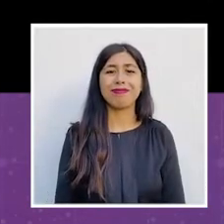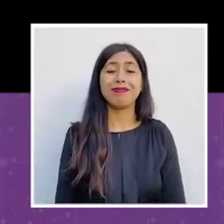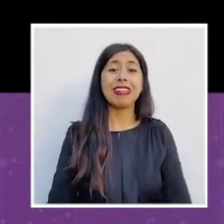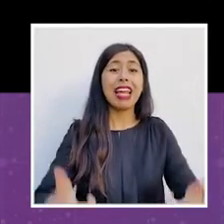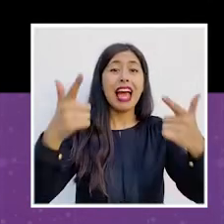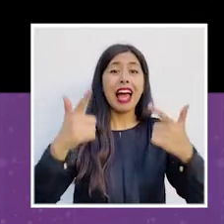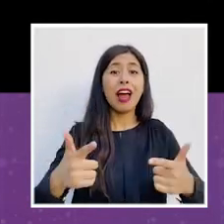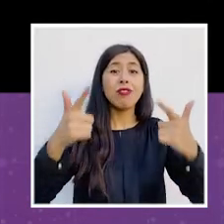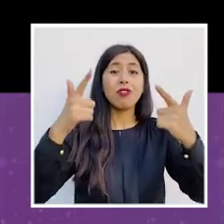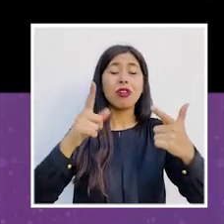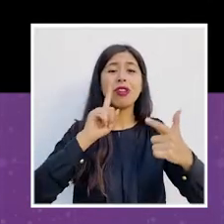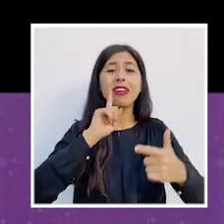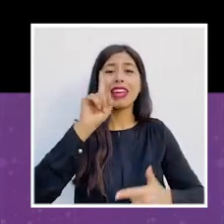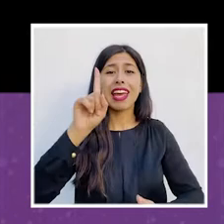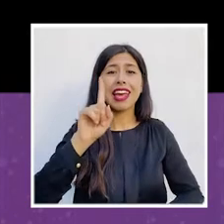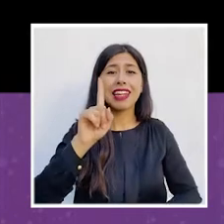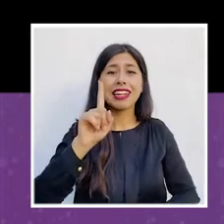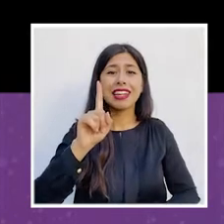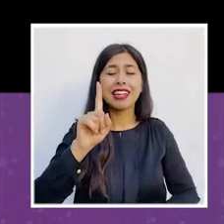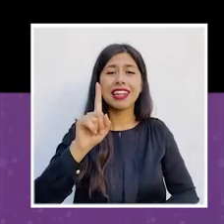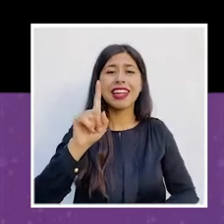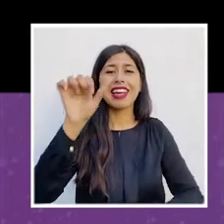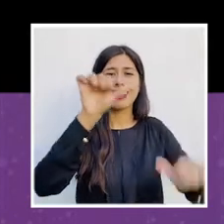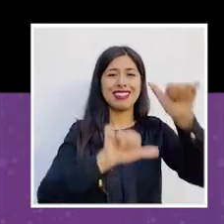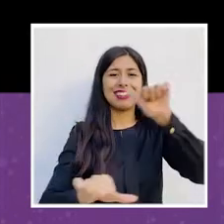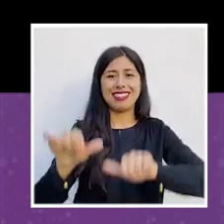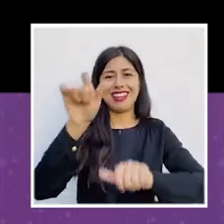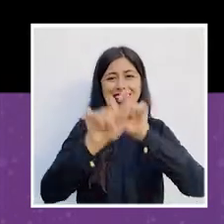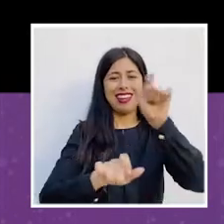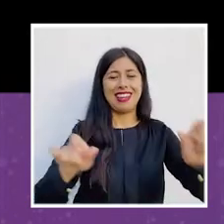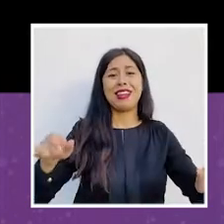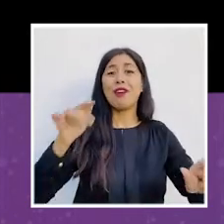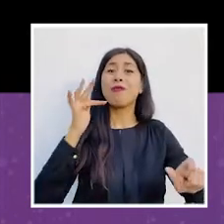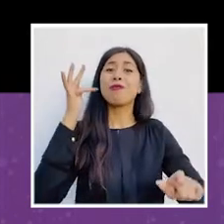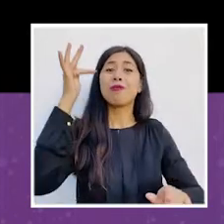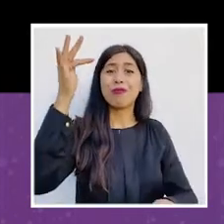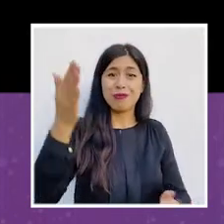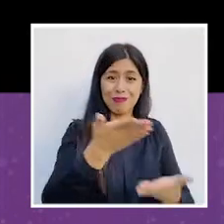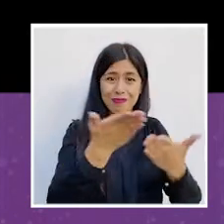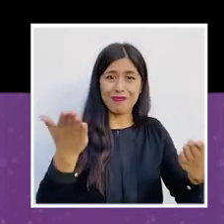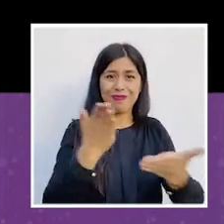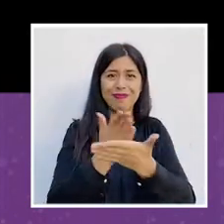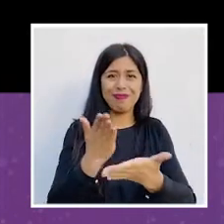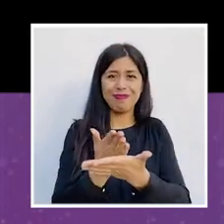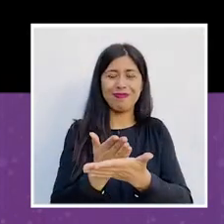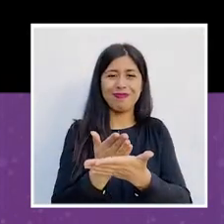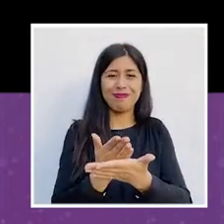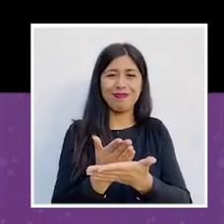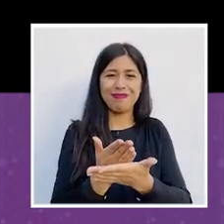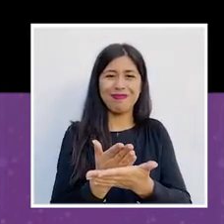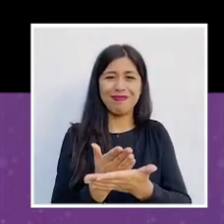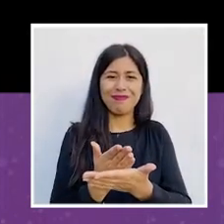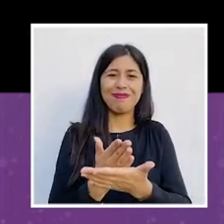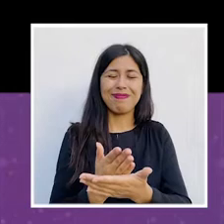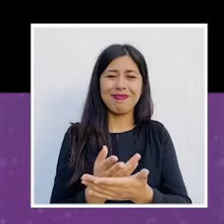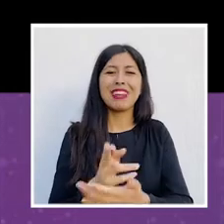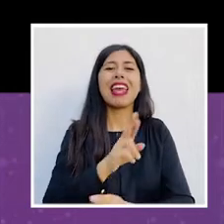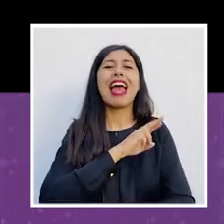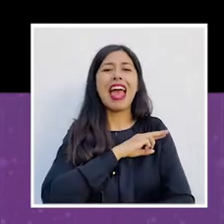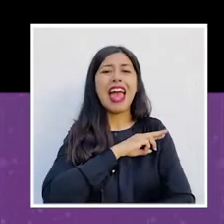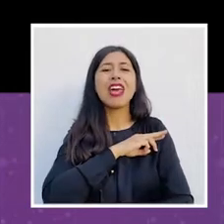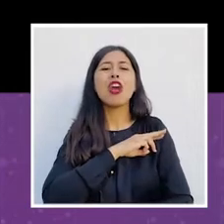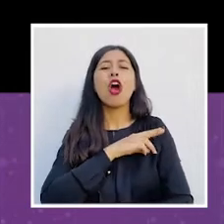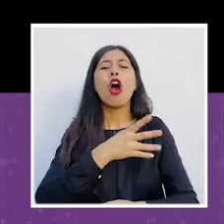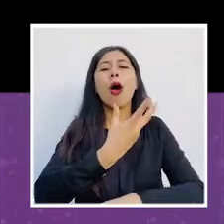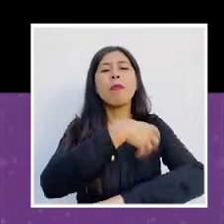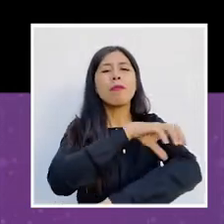Los afortunados van a ser los científicos, futuros científicos escolares de las regiones de